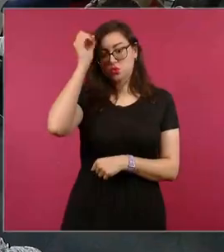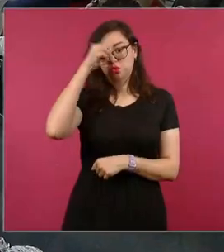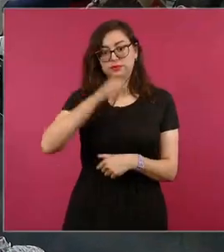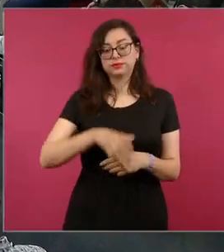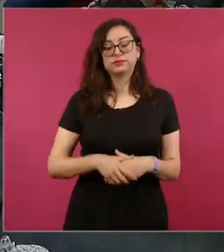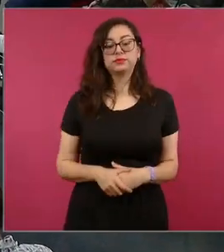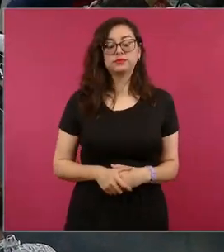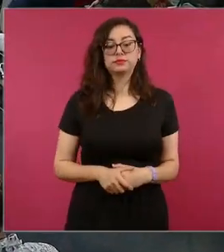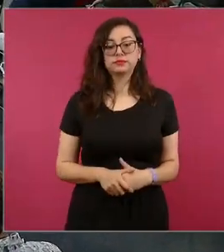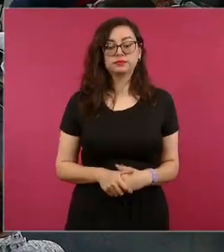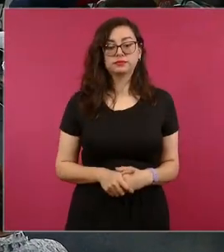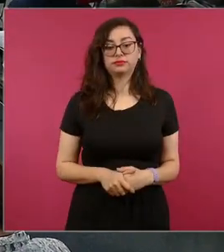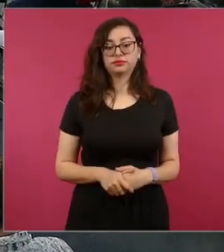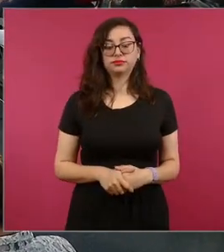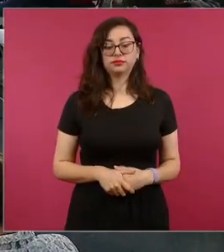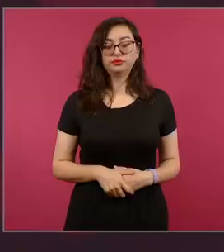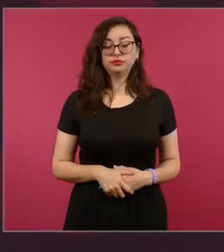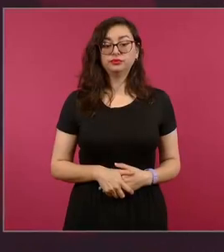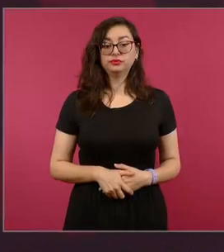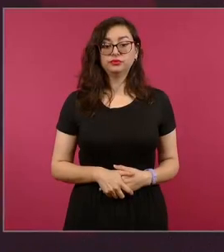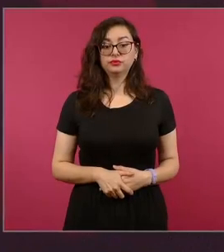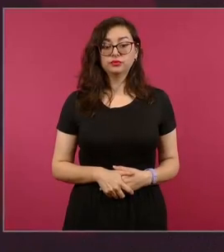canciller? Sí, yo creo que